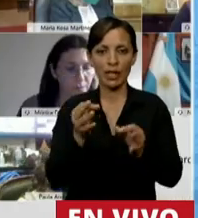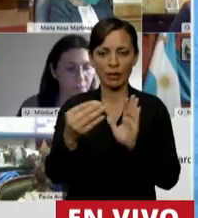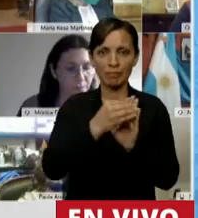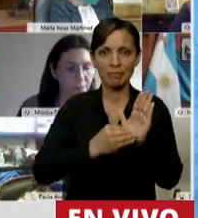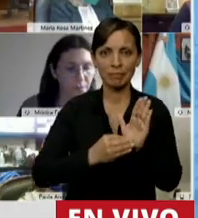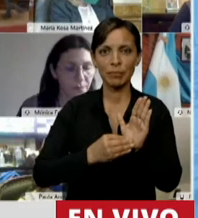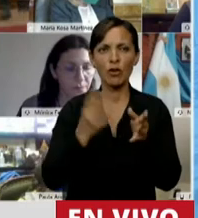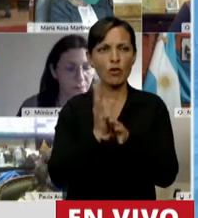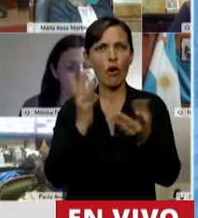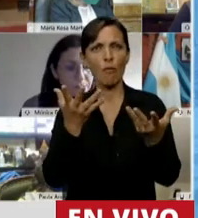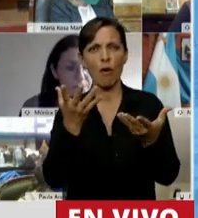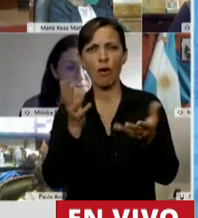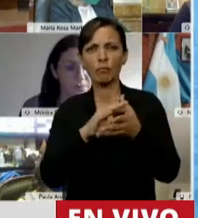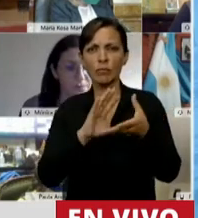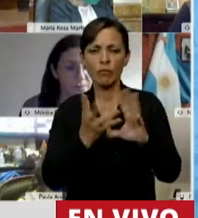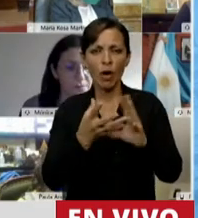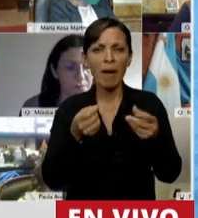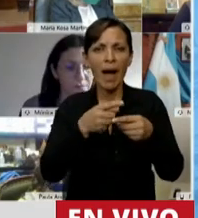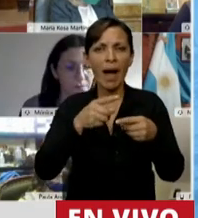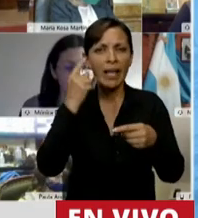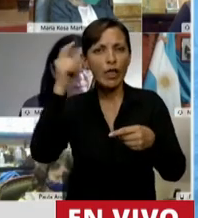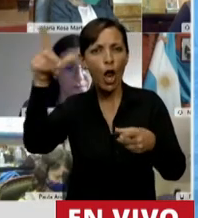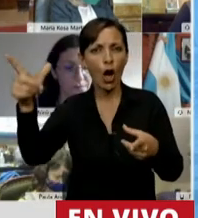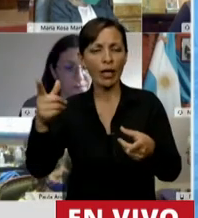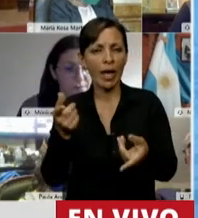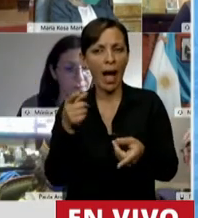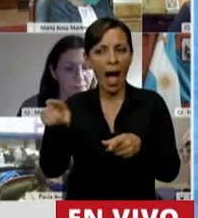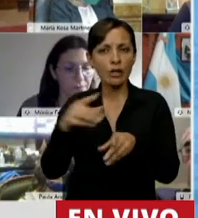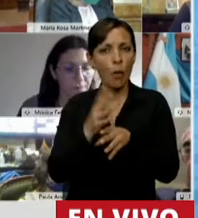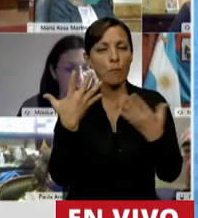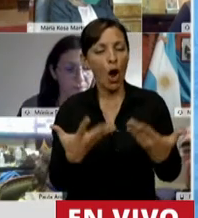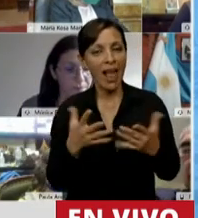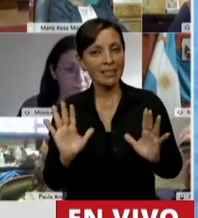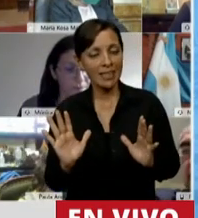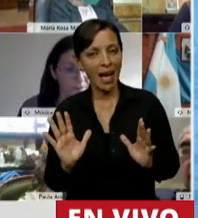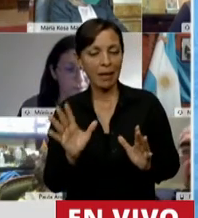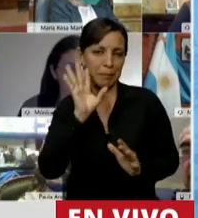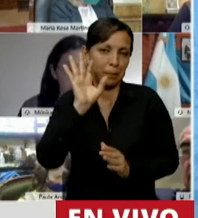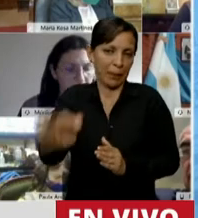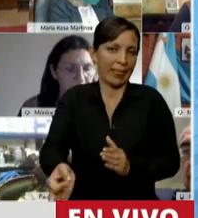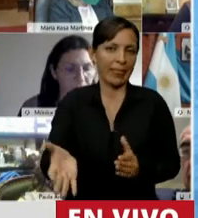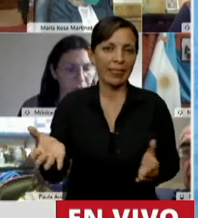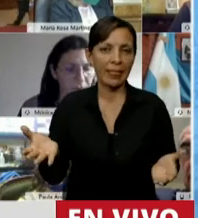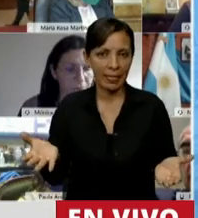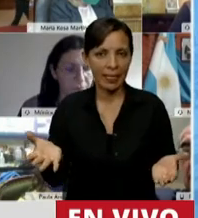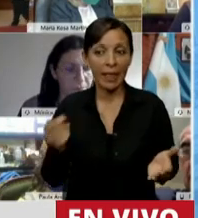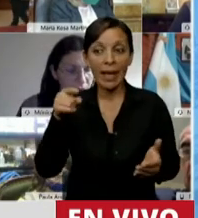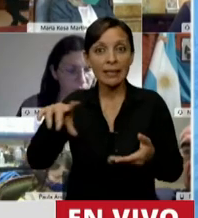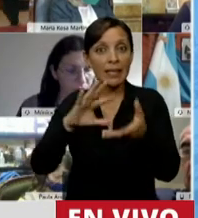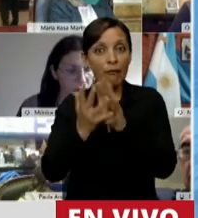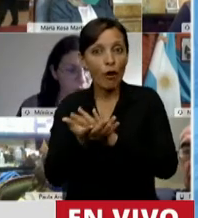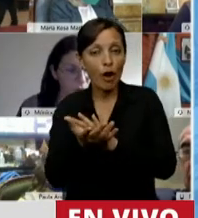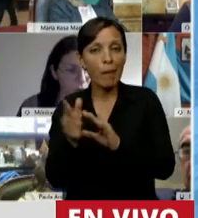un sesgo ideológico? Un sesgo ideológico que a ellos les hace ruido, les molesta. Está claro. Y desde esa épica, desde